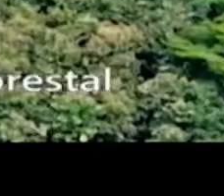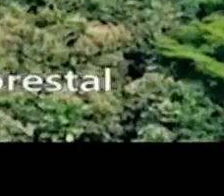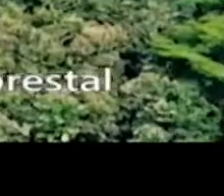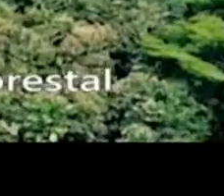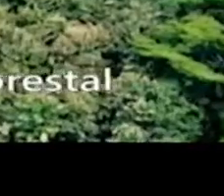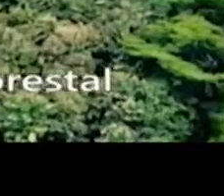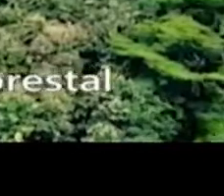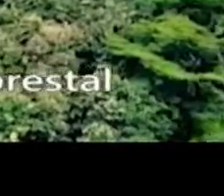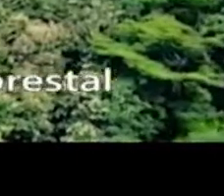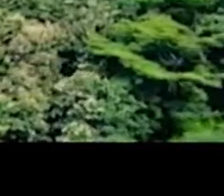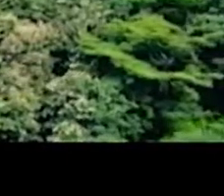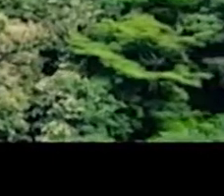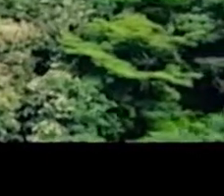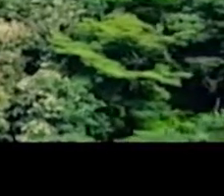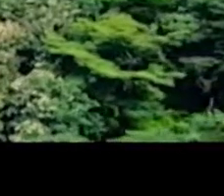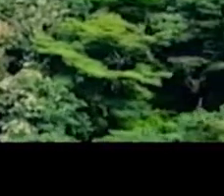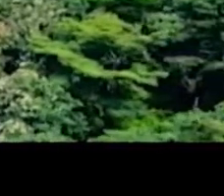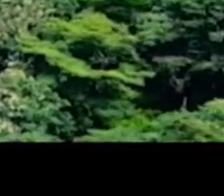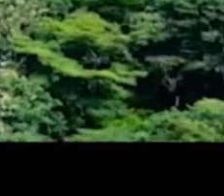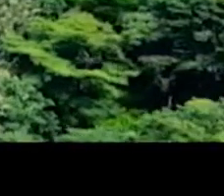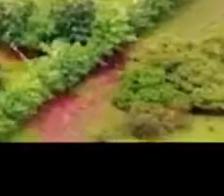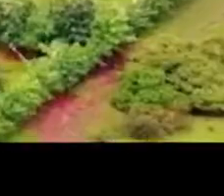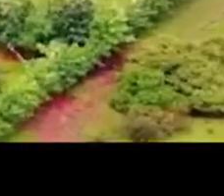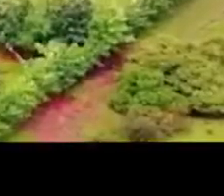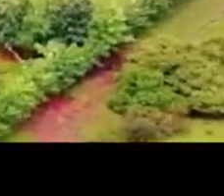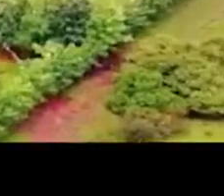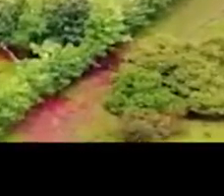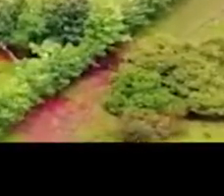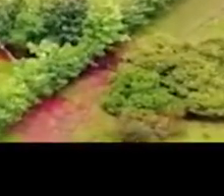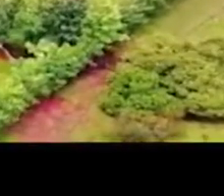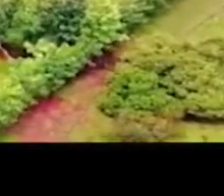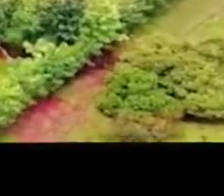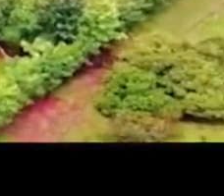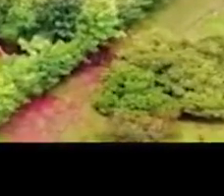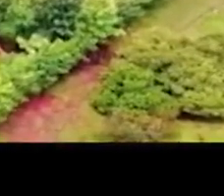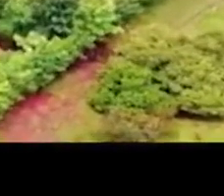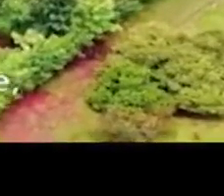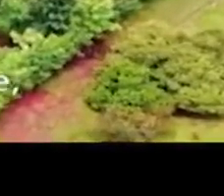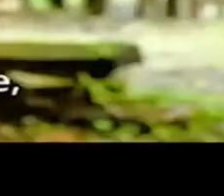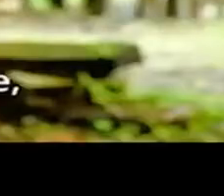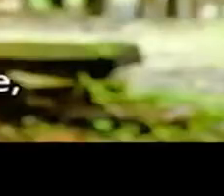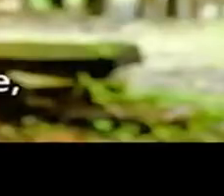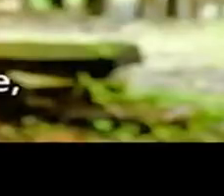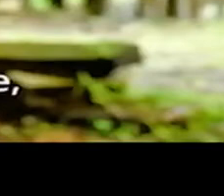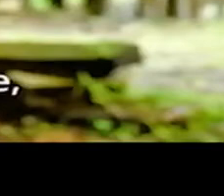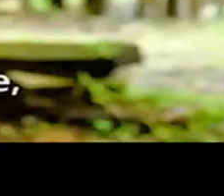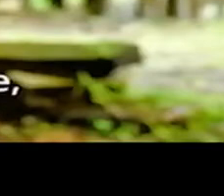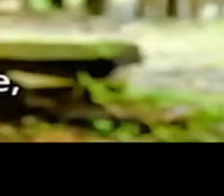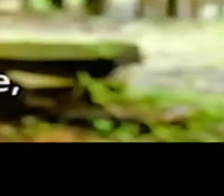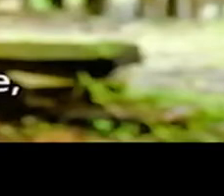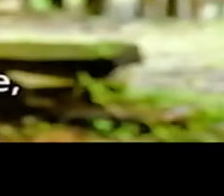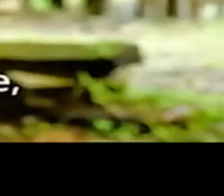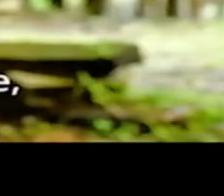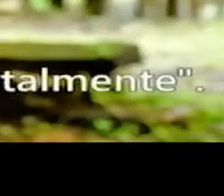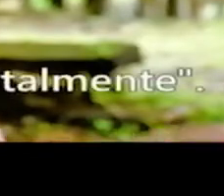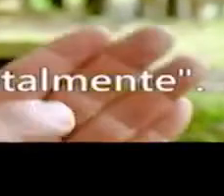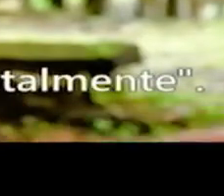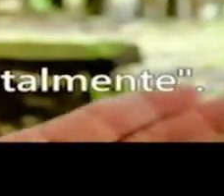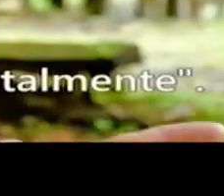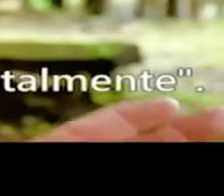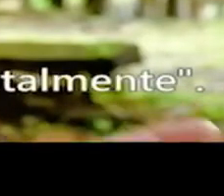la cobertura forestal en Ojancha aumentó en un 30% y hoy la historia es diferente. El panorama físico cambió totalmente,